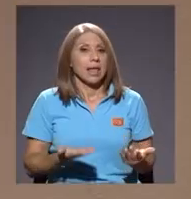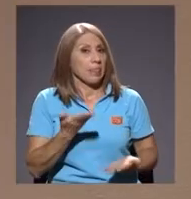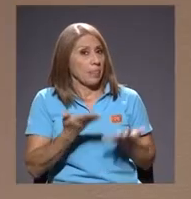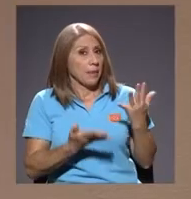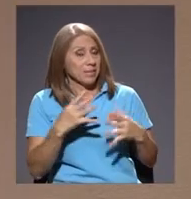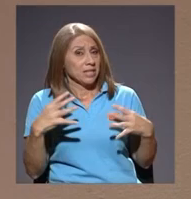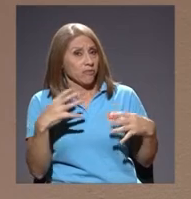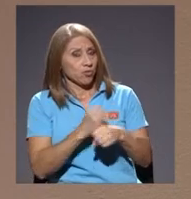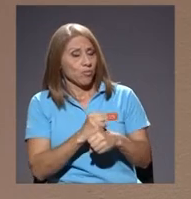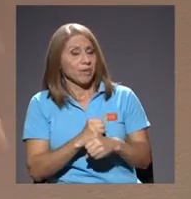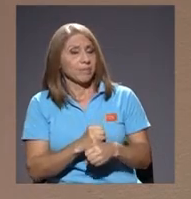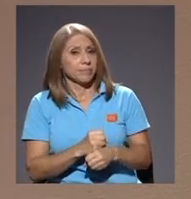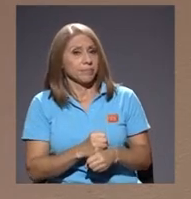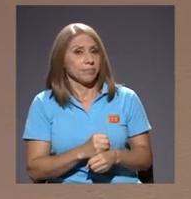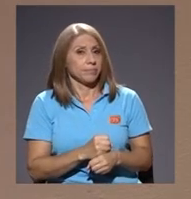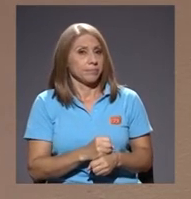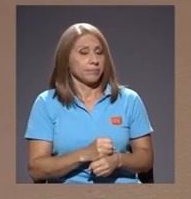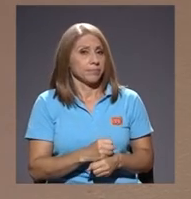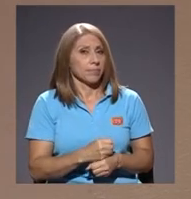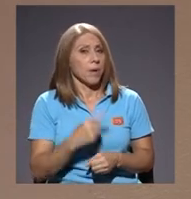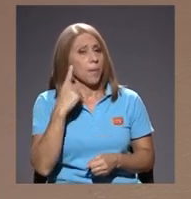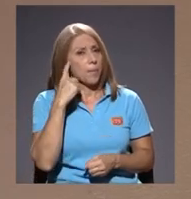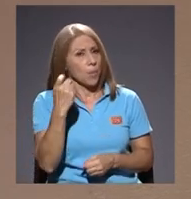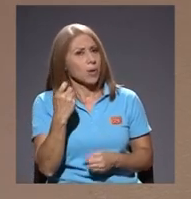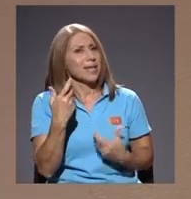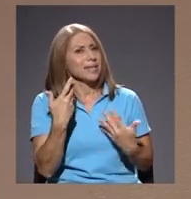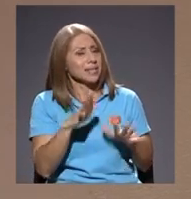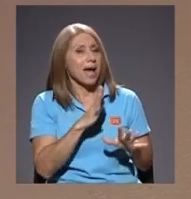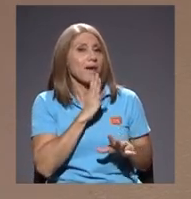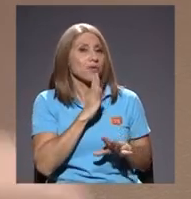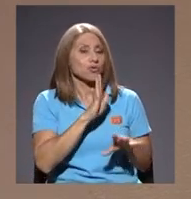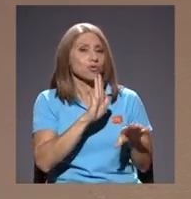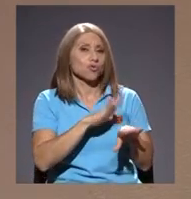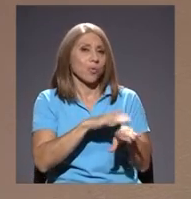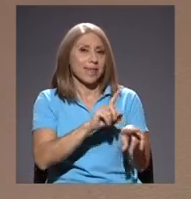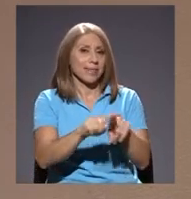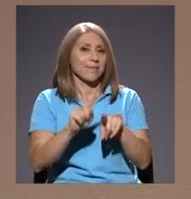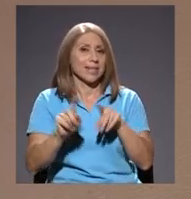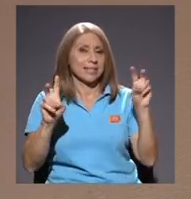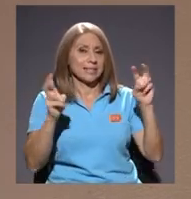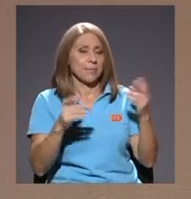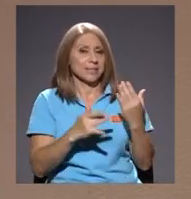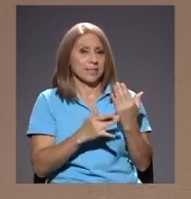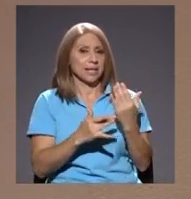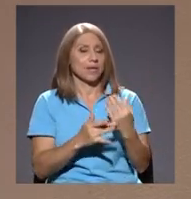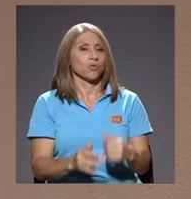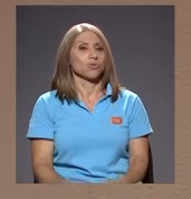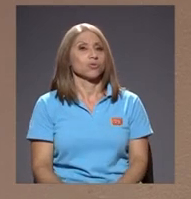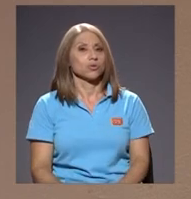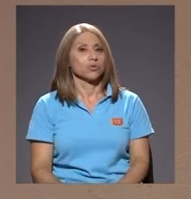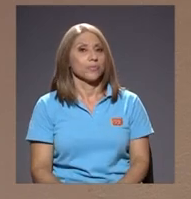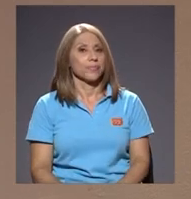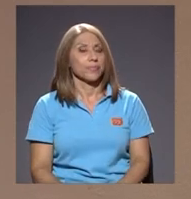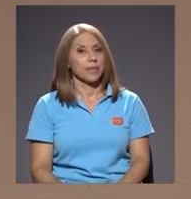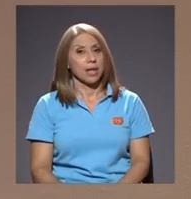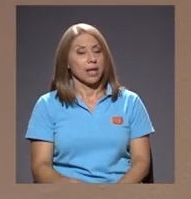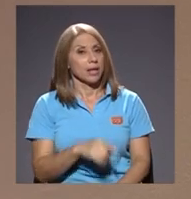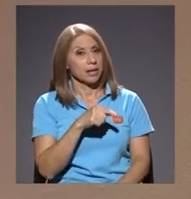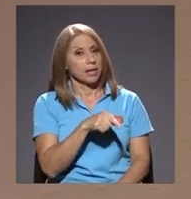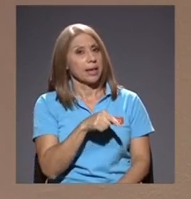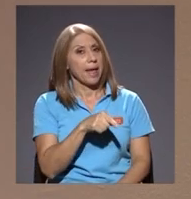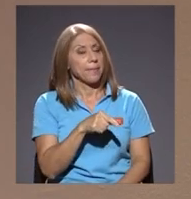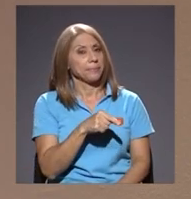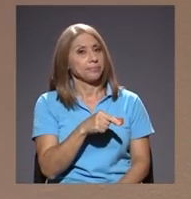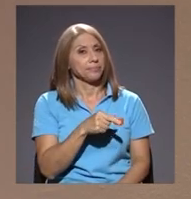12 rafael porque entro en varios temas técnicos me parece que la nota final de